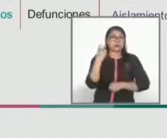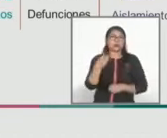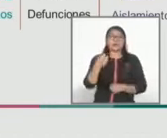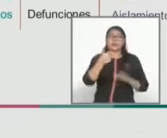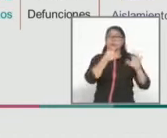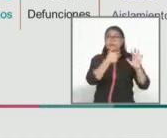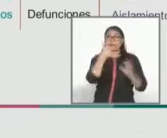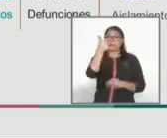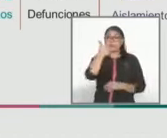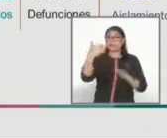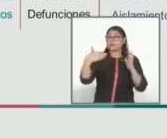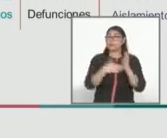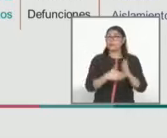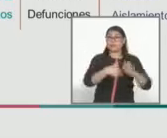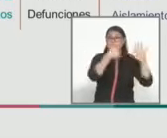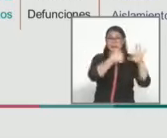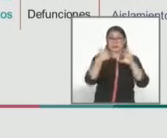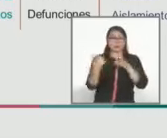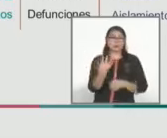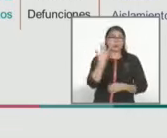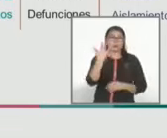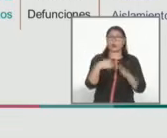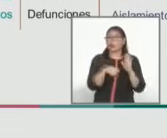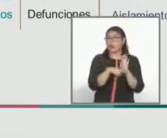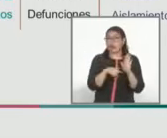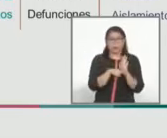reportan 6.605 casos negativos,